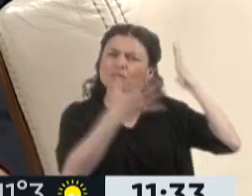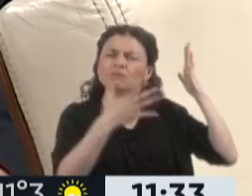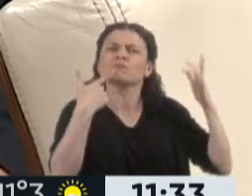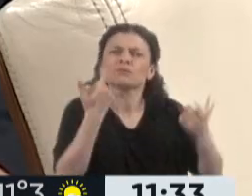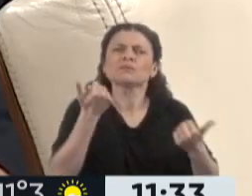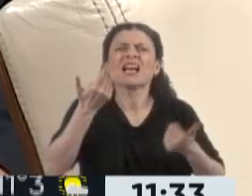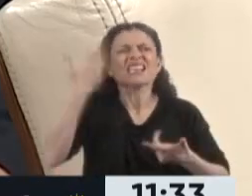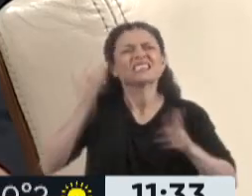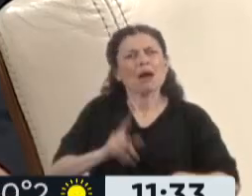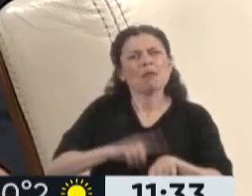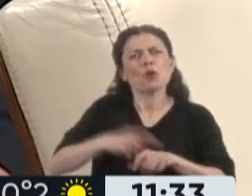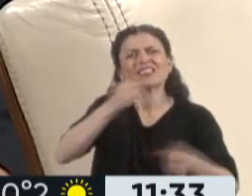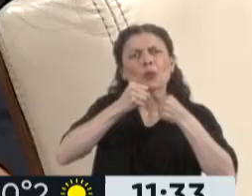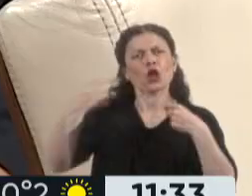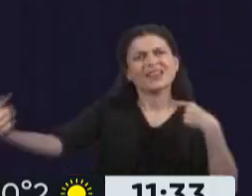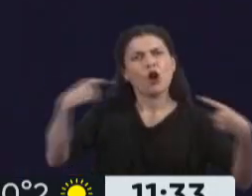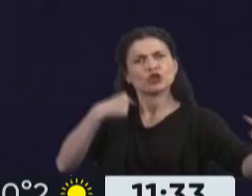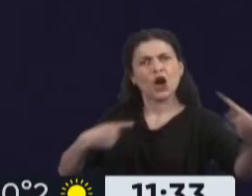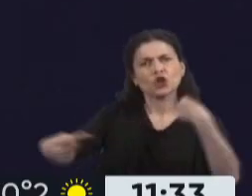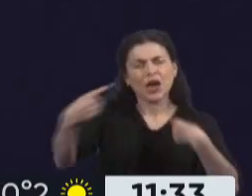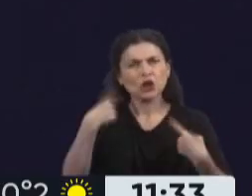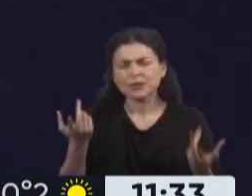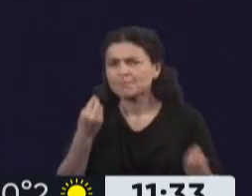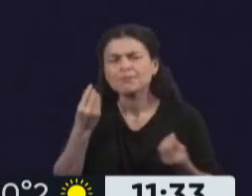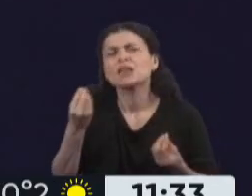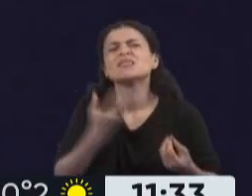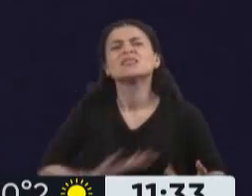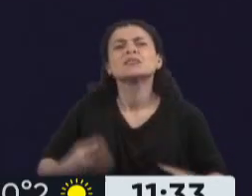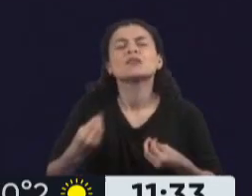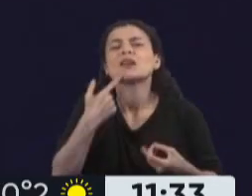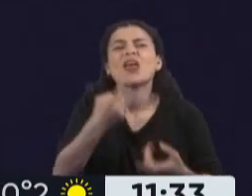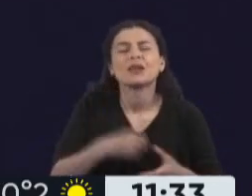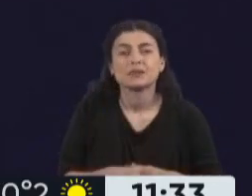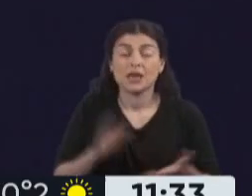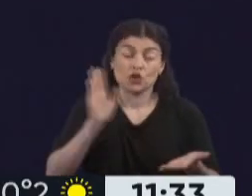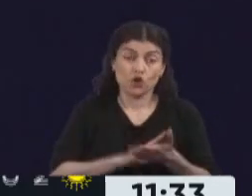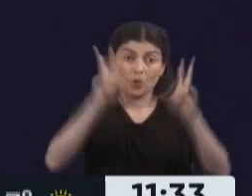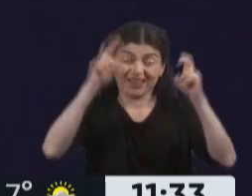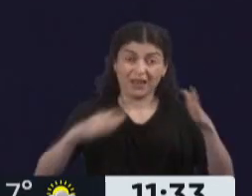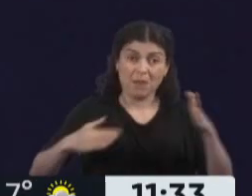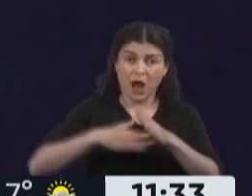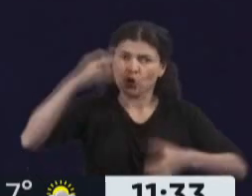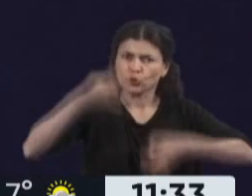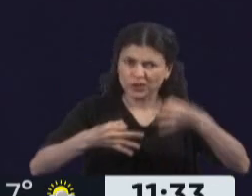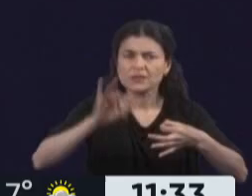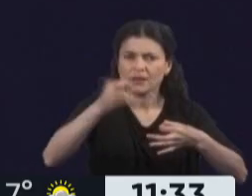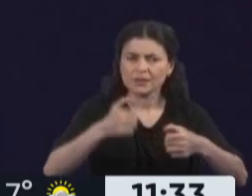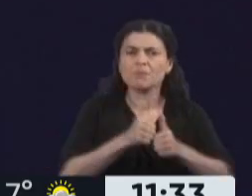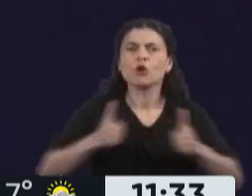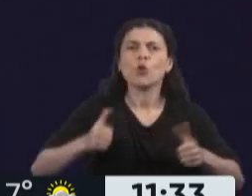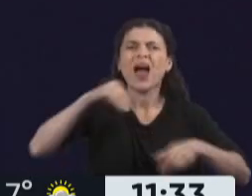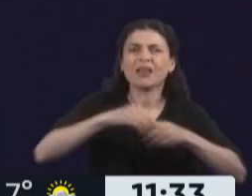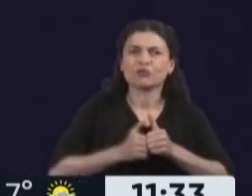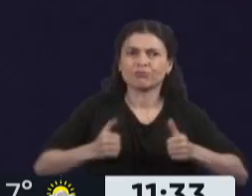esa prensa en contra? Muchas gracias. Bueno, con respecto a la ampliación de la Corte, sí, efectivamente hubo